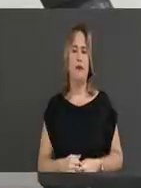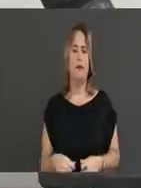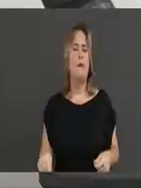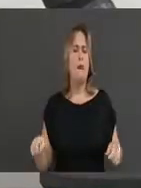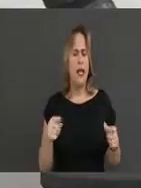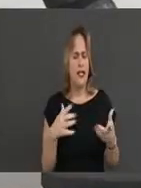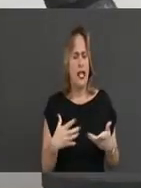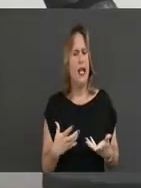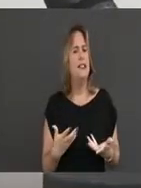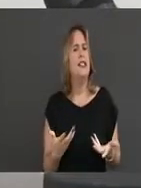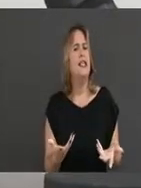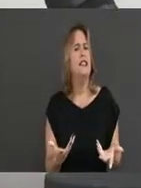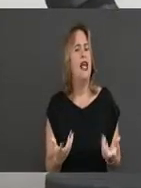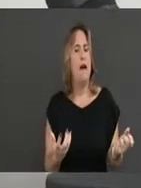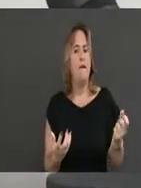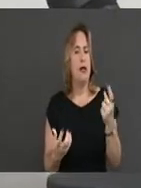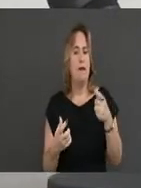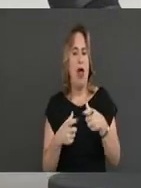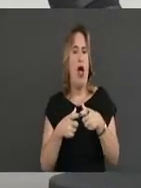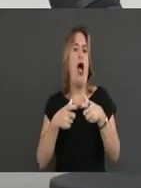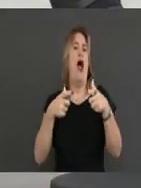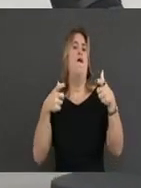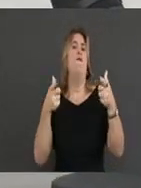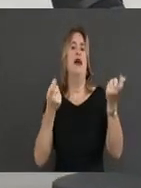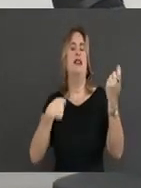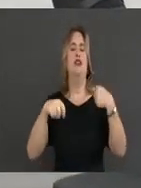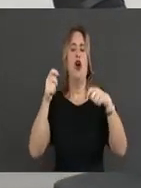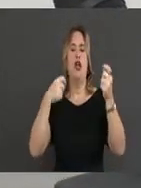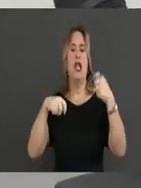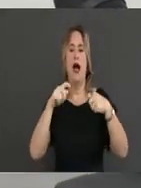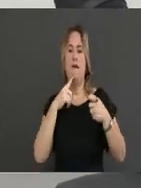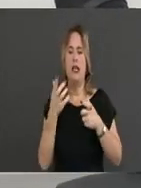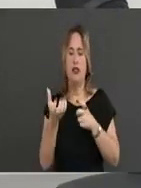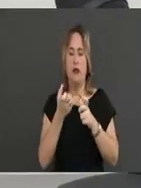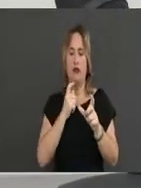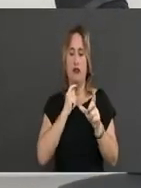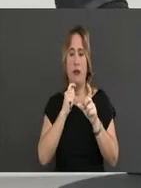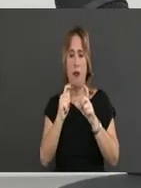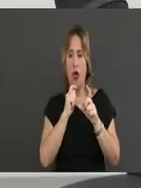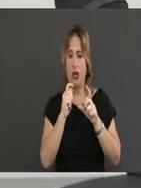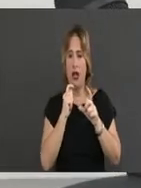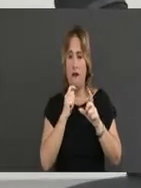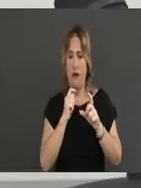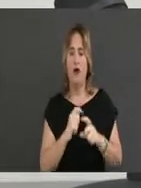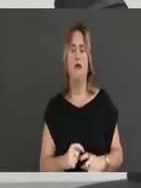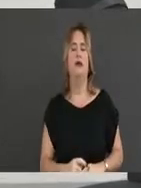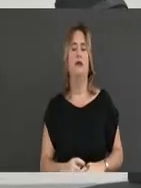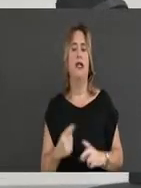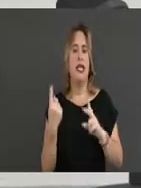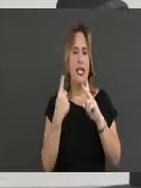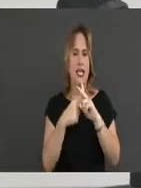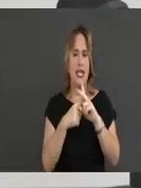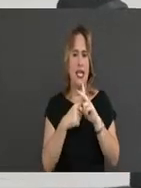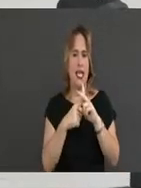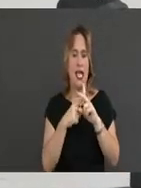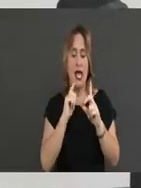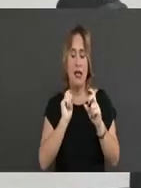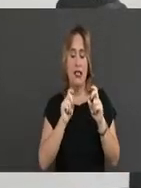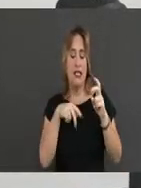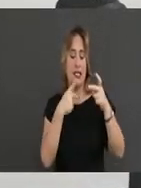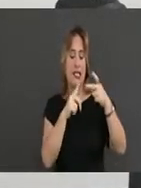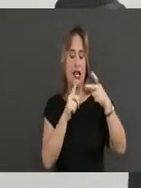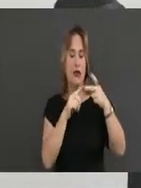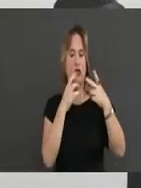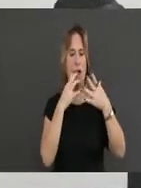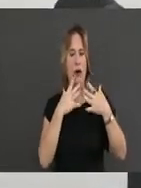estamos interesados primero en aumentar las ventas, los cobros electrónicos, las ventas electrónicas, y segundo, para